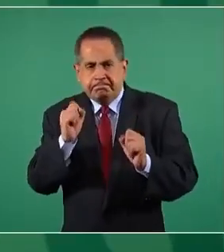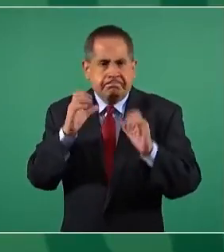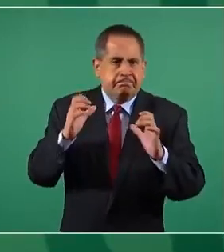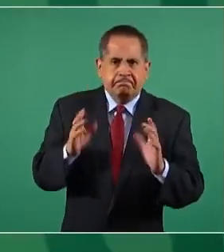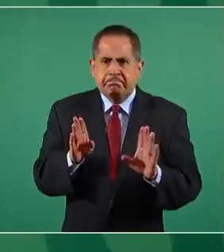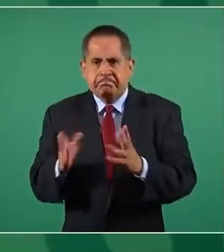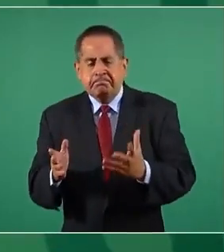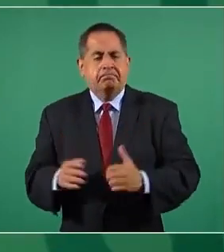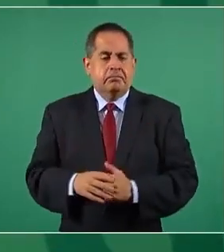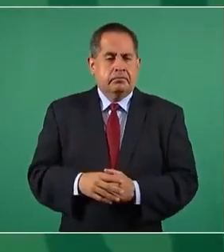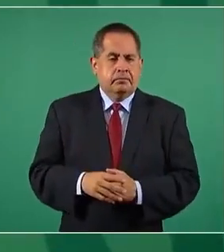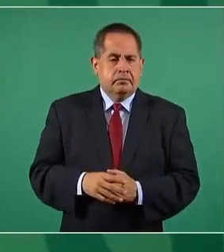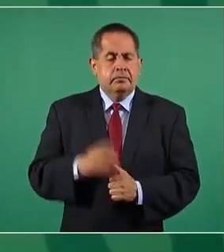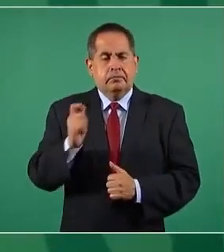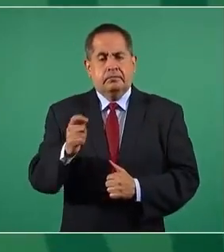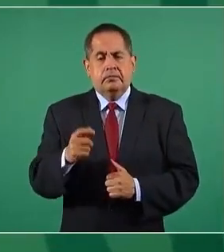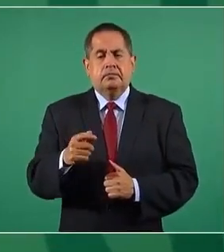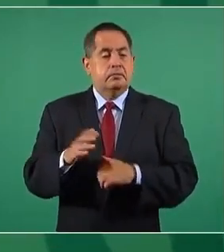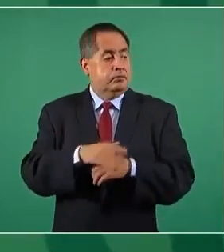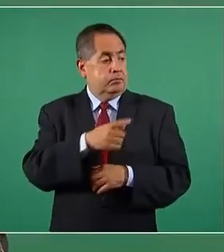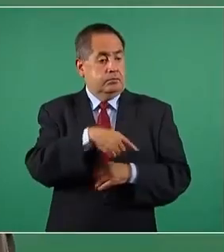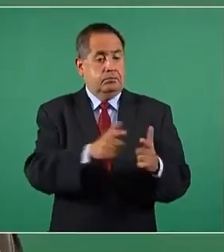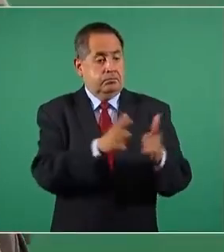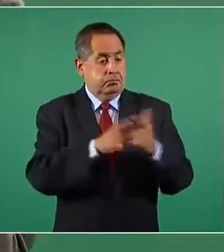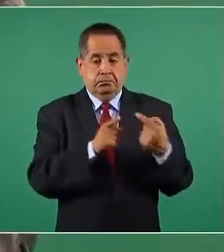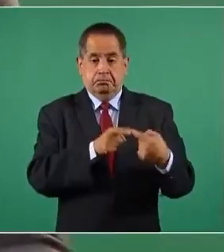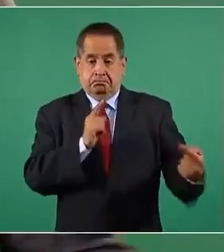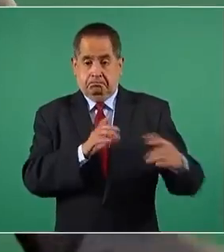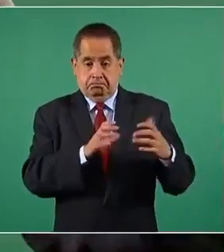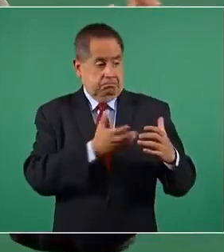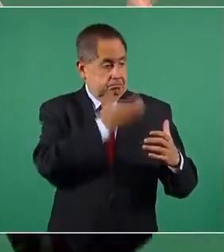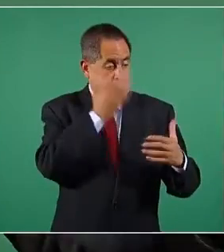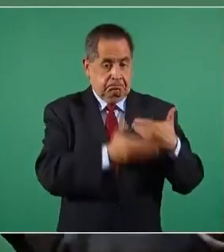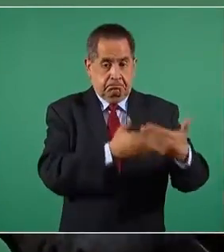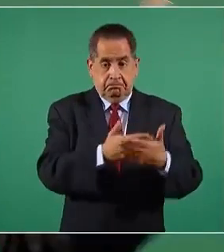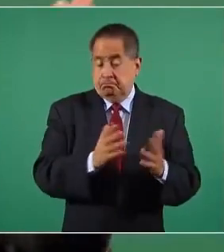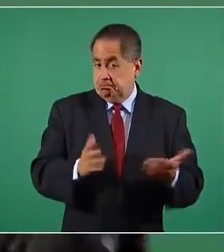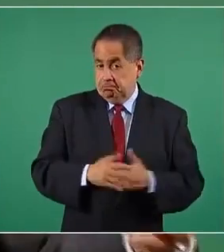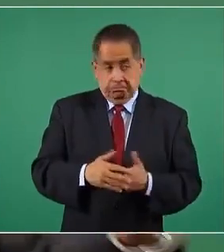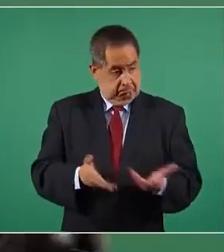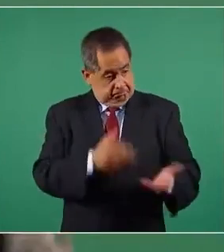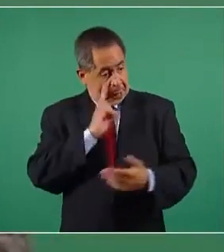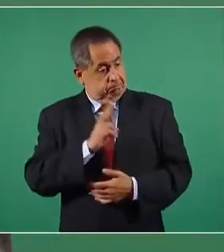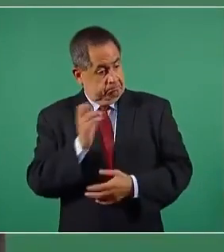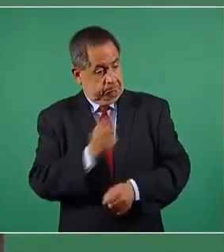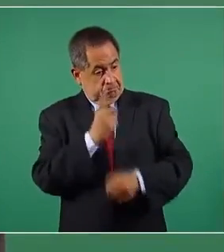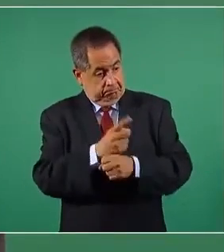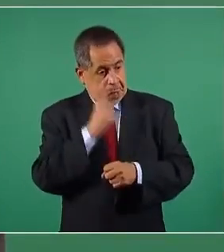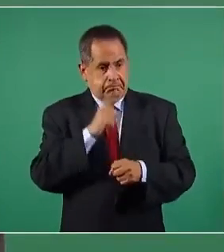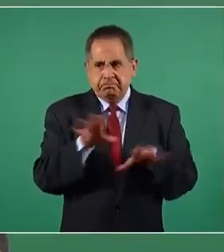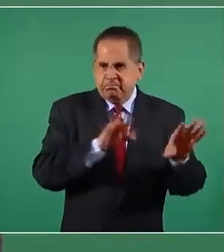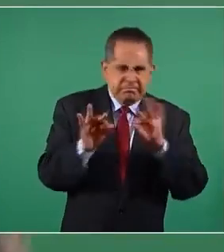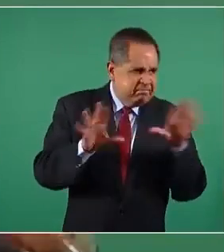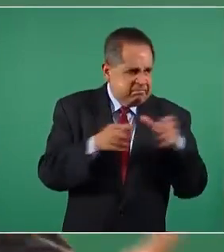Gracias. Porque el bloque conservador tiene la oportunidad ahora de